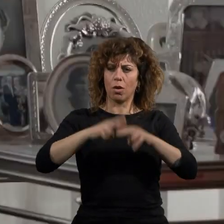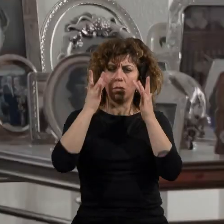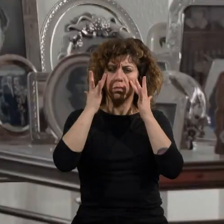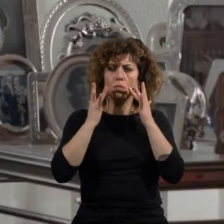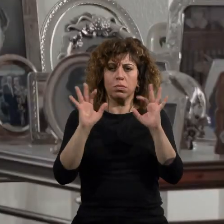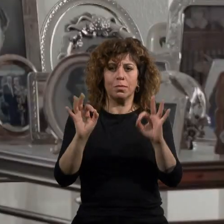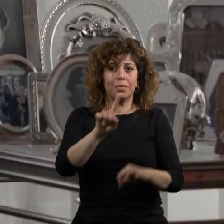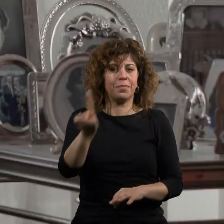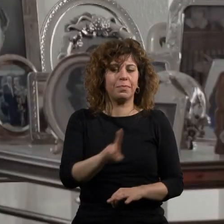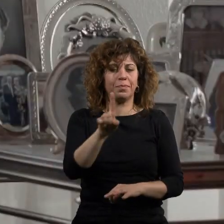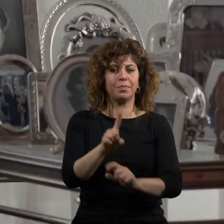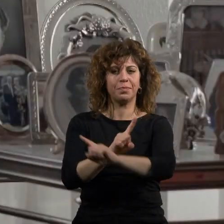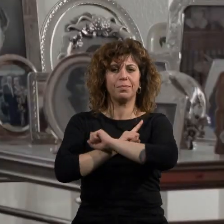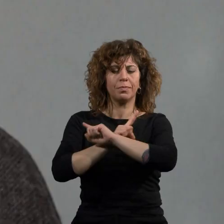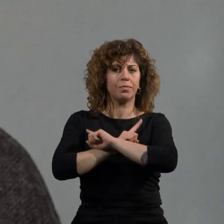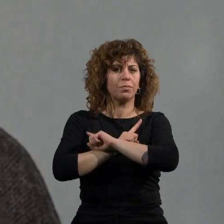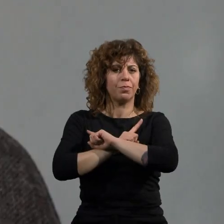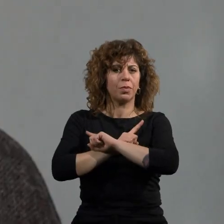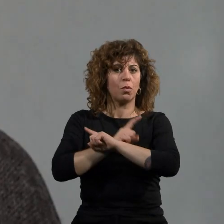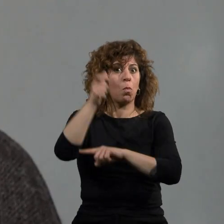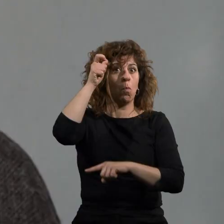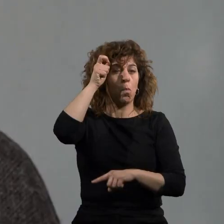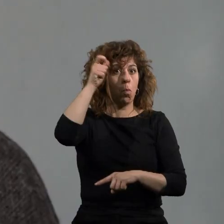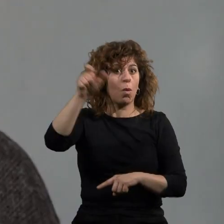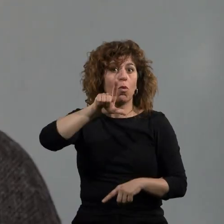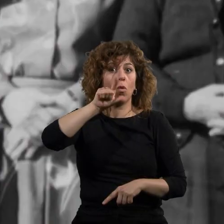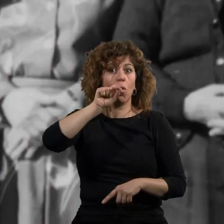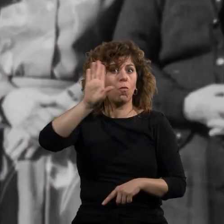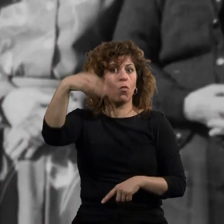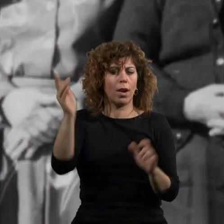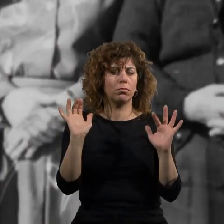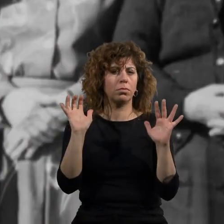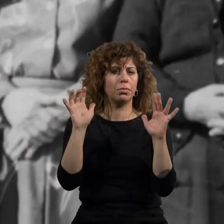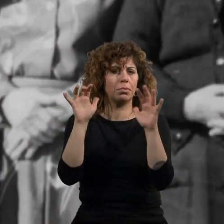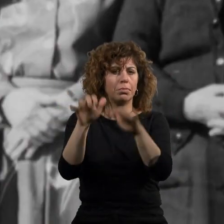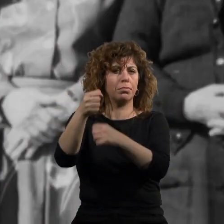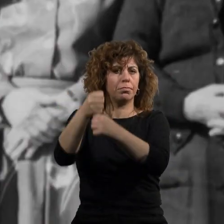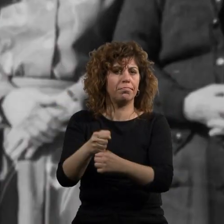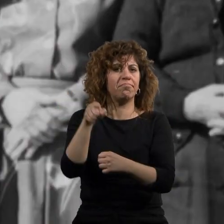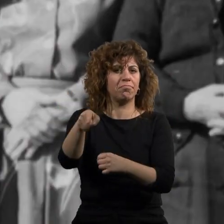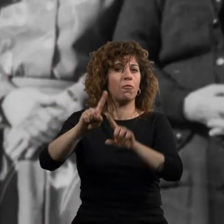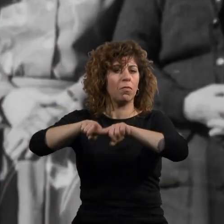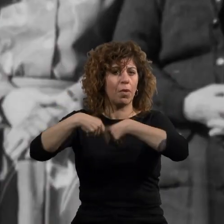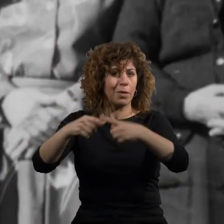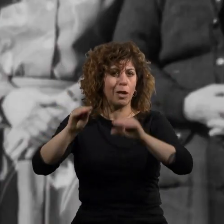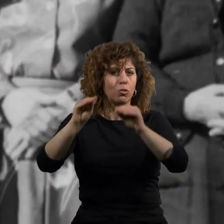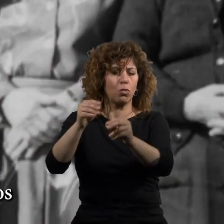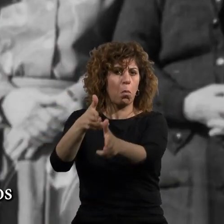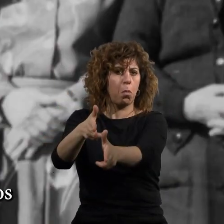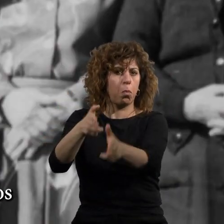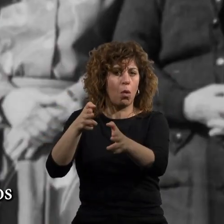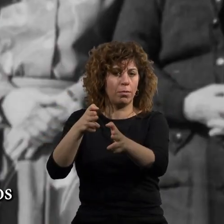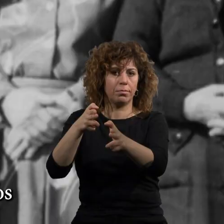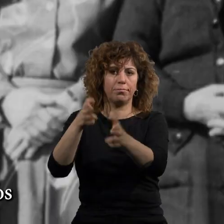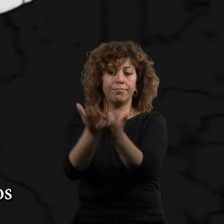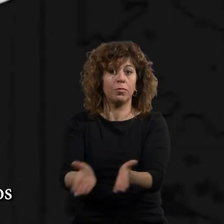se reunían cada 1 de noviembre en un descampado a las afueras del Ardero donde yacían sus familiares asesinados en